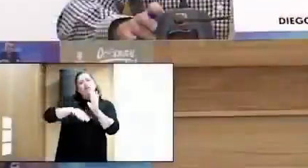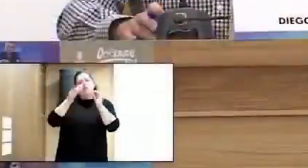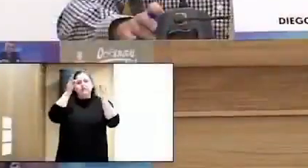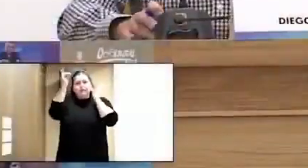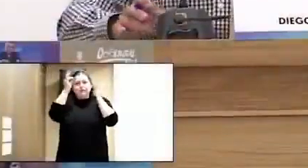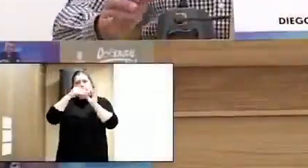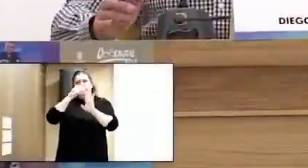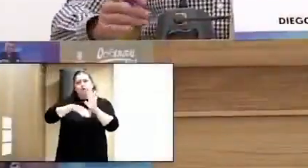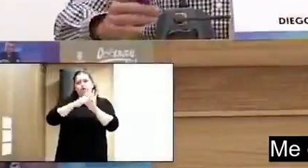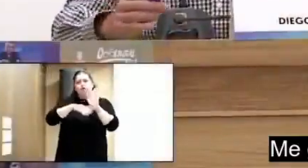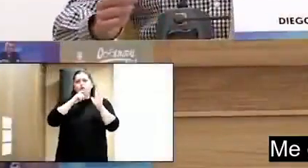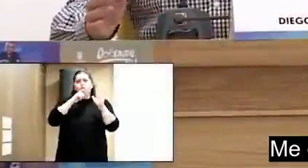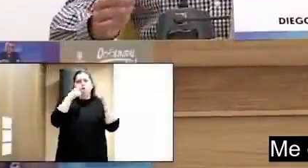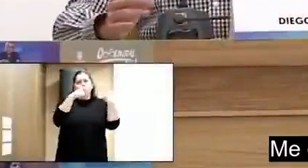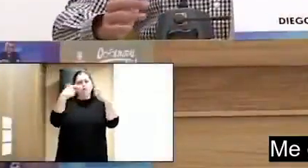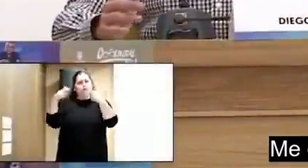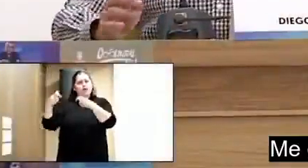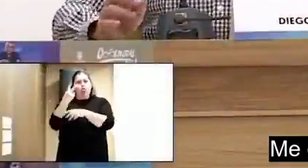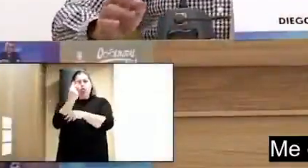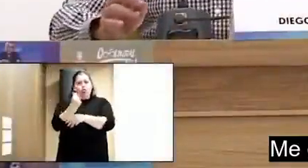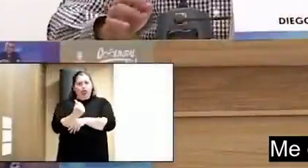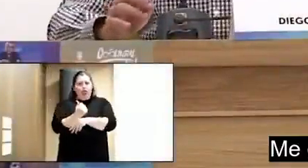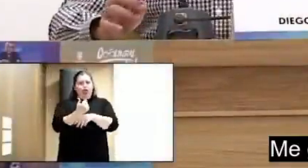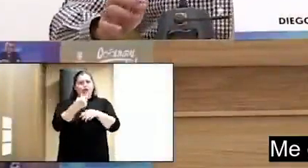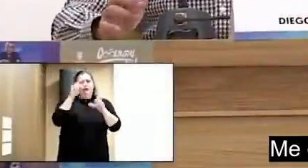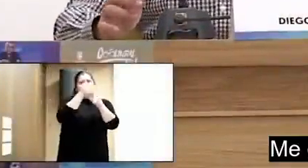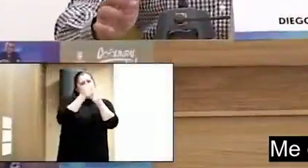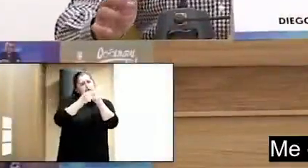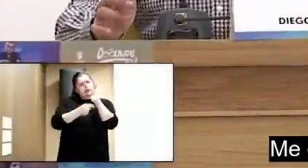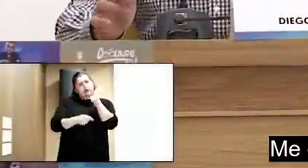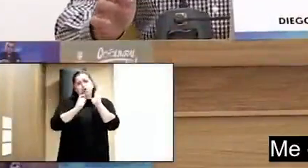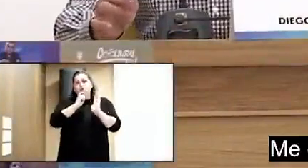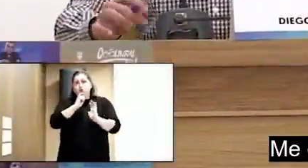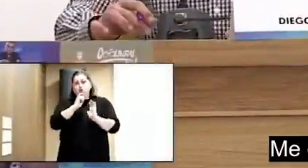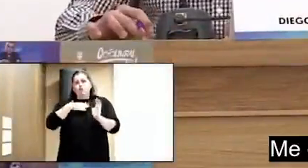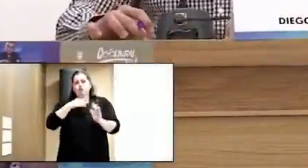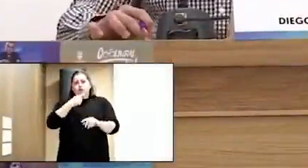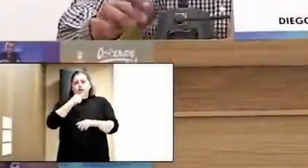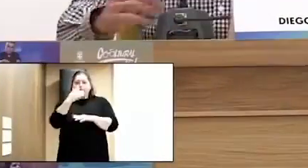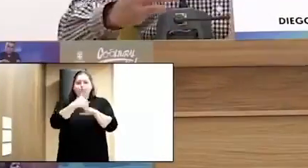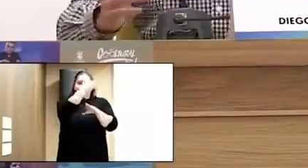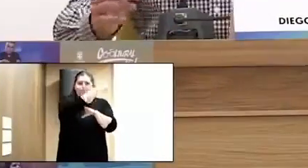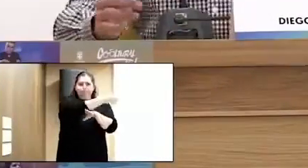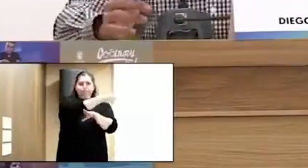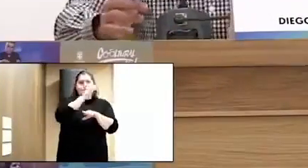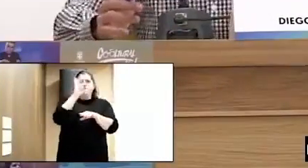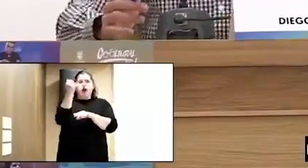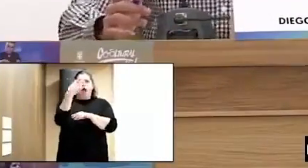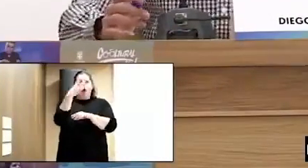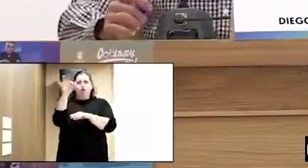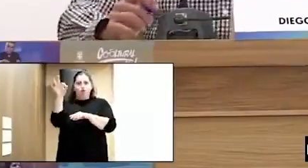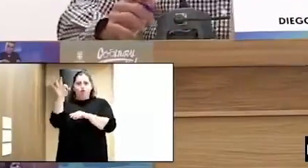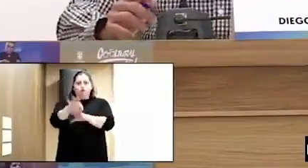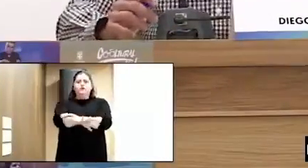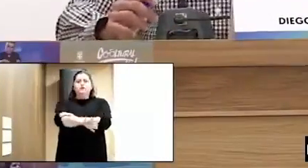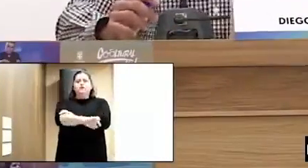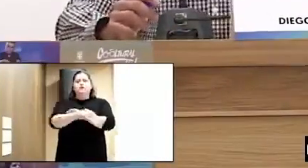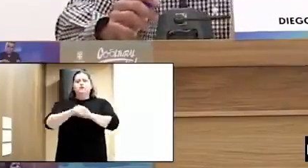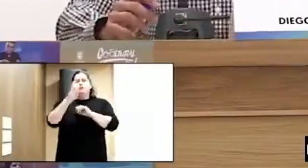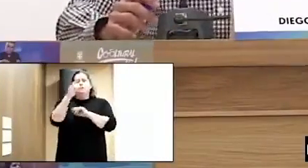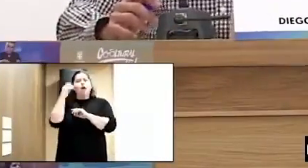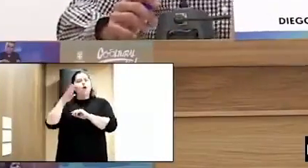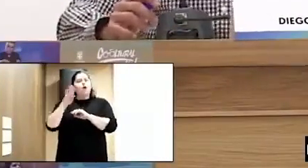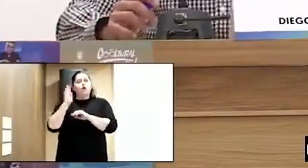y cómo se va a distribuir durante estos dos días, si me gustaría dar la palabra a Pablo y que nos cuente un poco